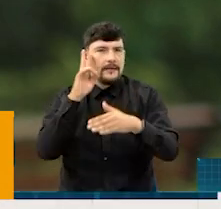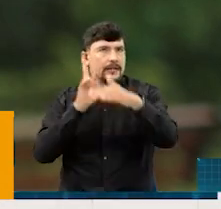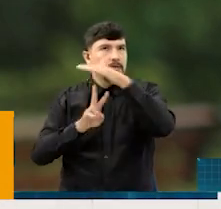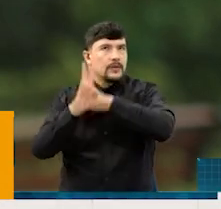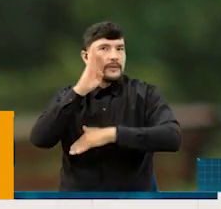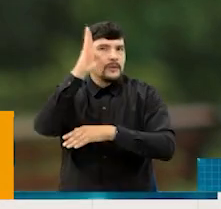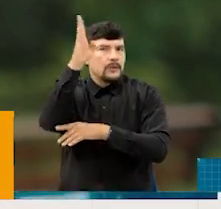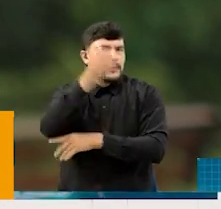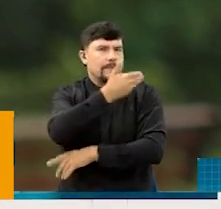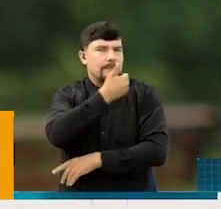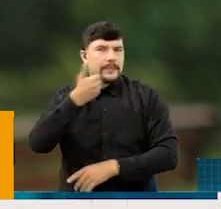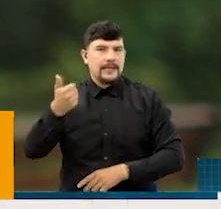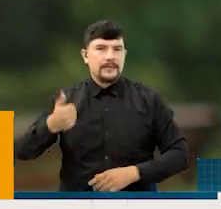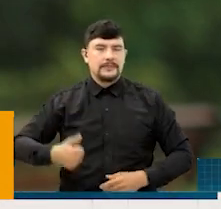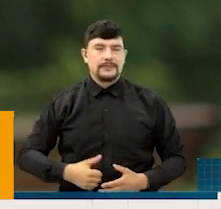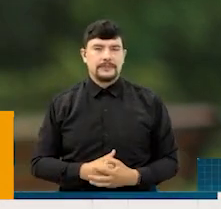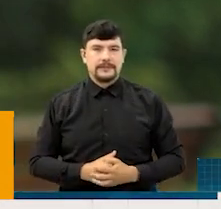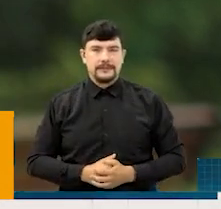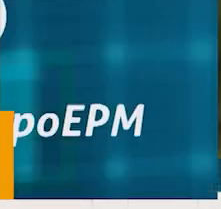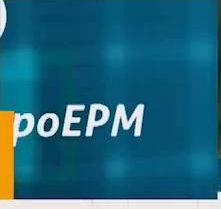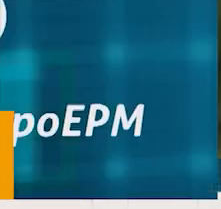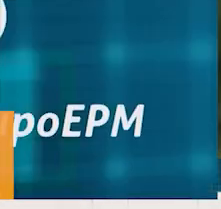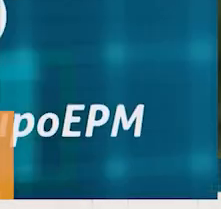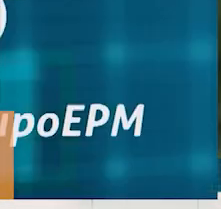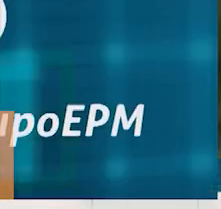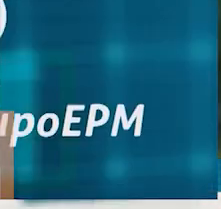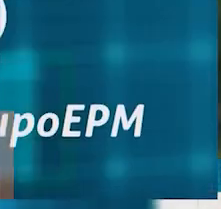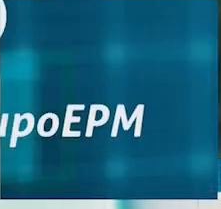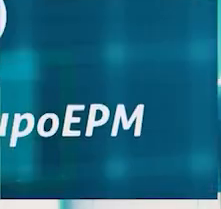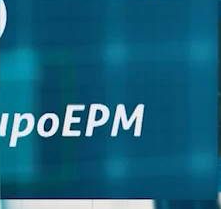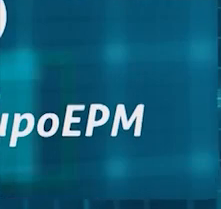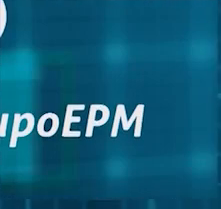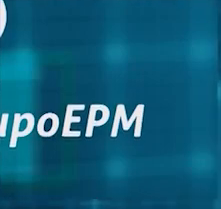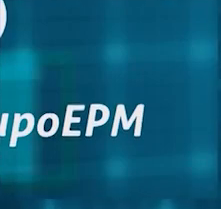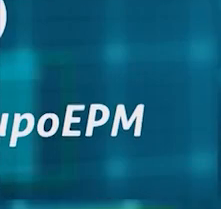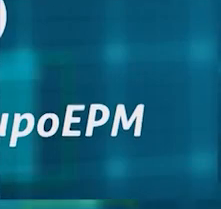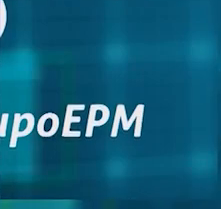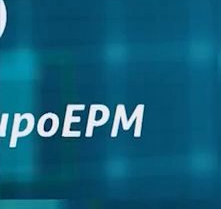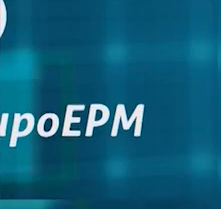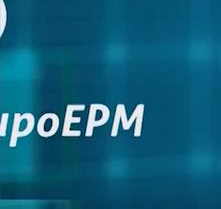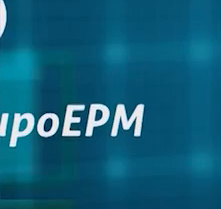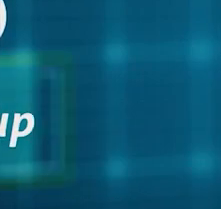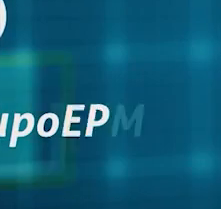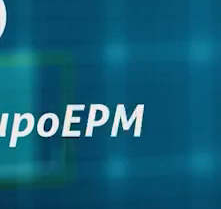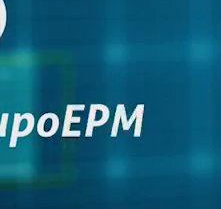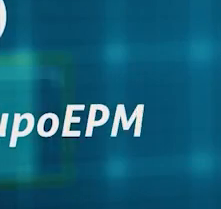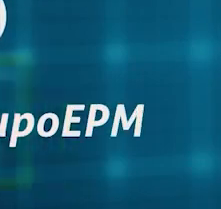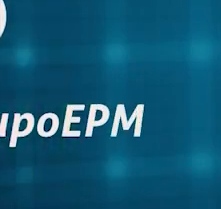Iluminamos los territorios para un mejor futuro.